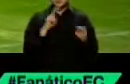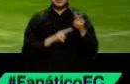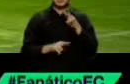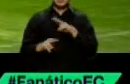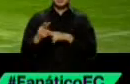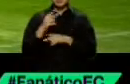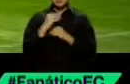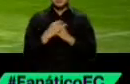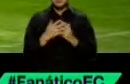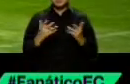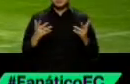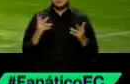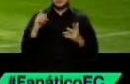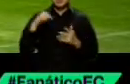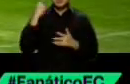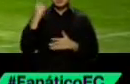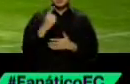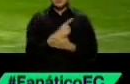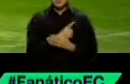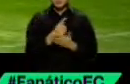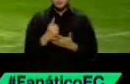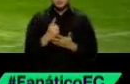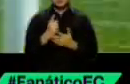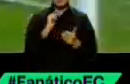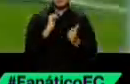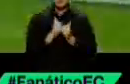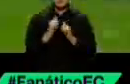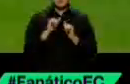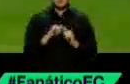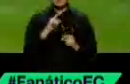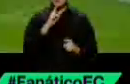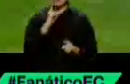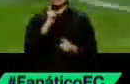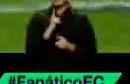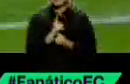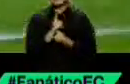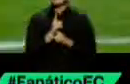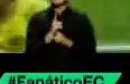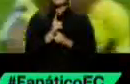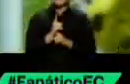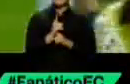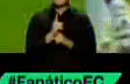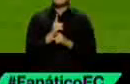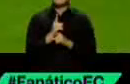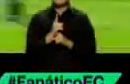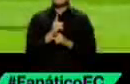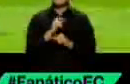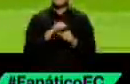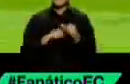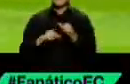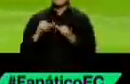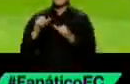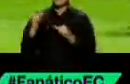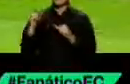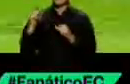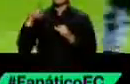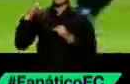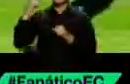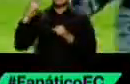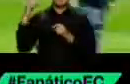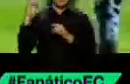vuelta la próxima semana y la clasificación justamente a finales de mes en el suelo